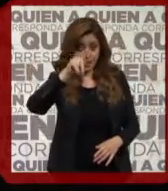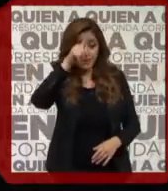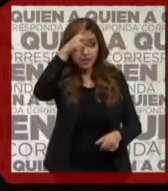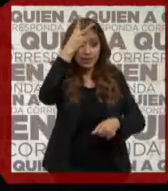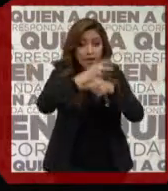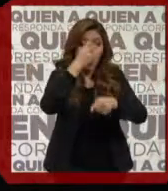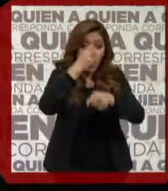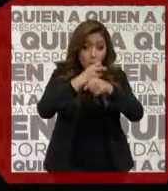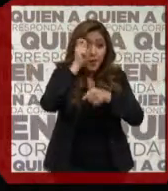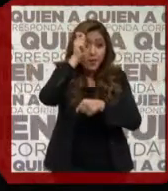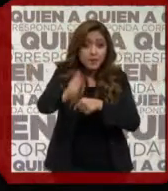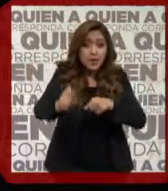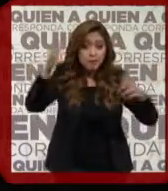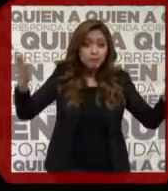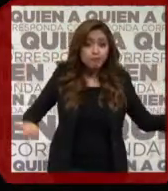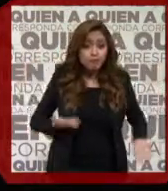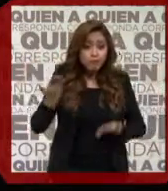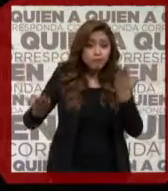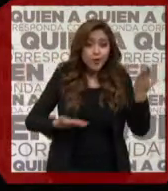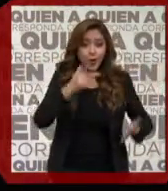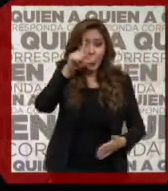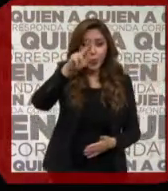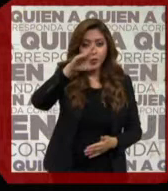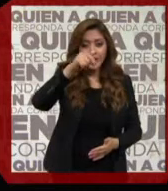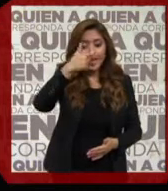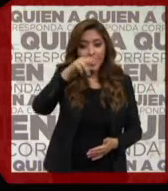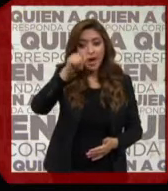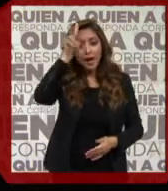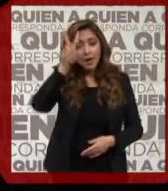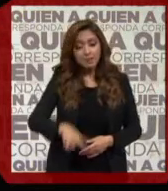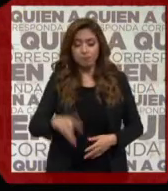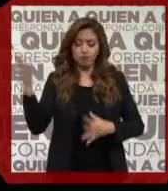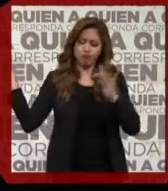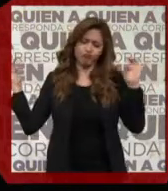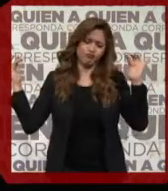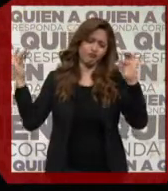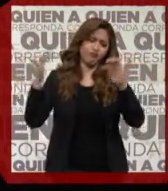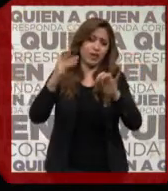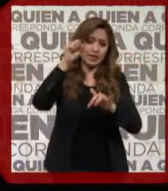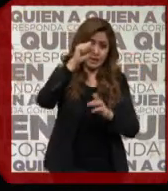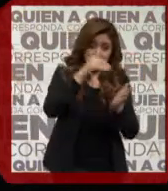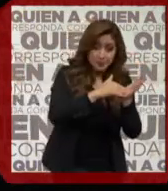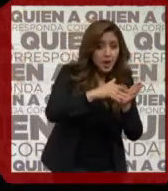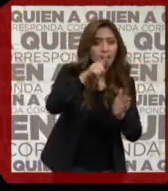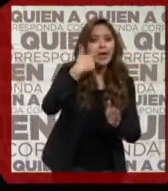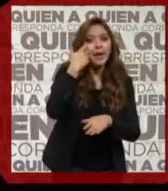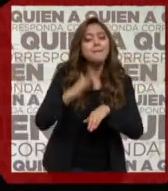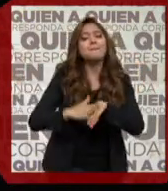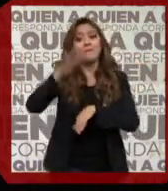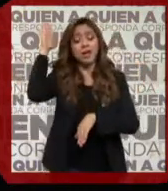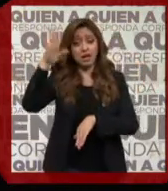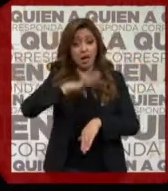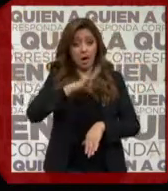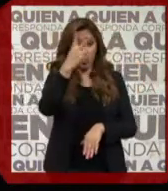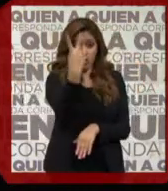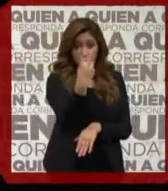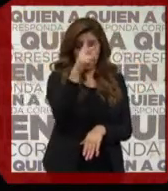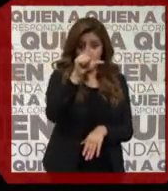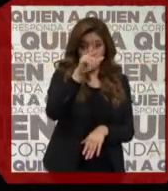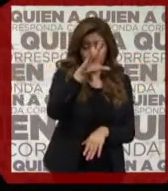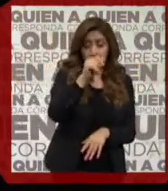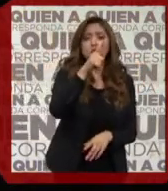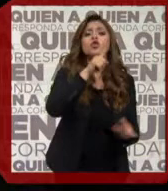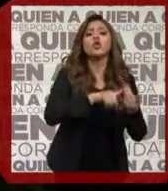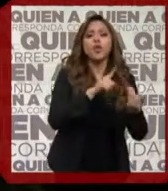Festival Cultural de la Luciérnaga, que pretende superar los 60.000 visitantes del año pasado. Actualmente, solo existen dos santuarios de luciérnagas,